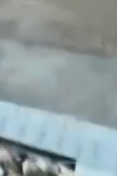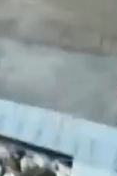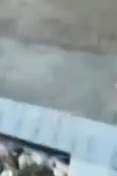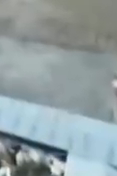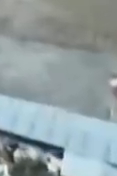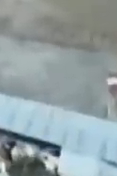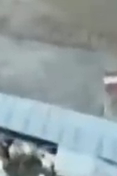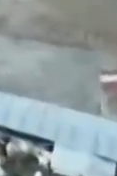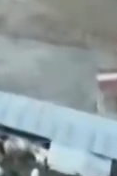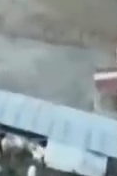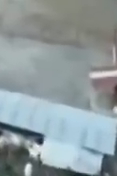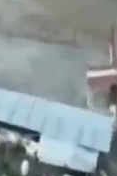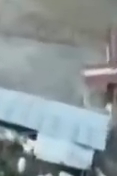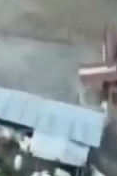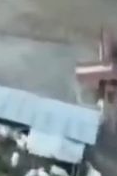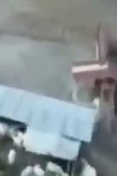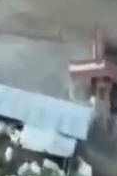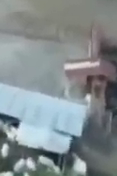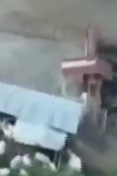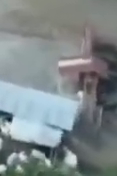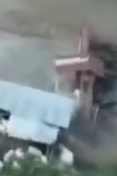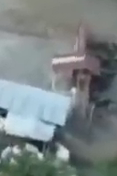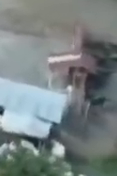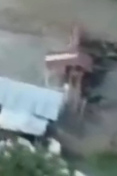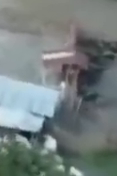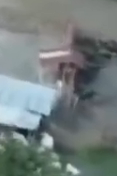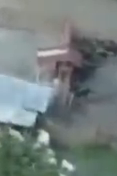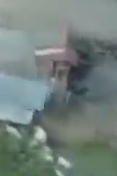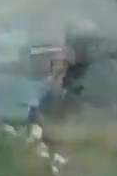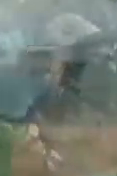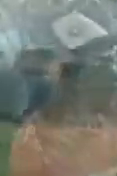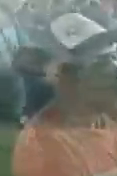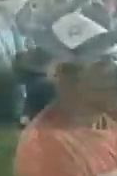la República, a Nicolás Maduro Moro.